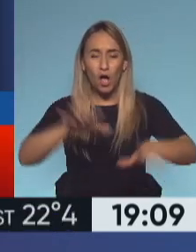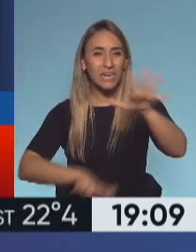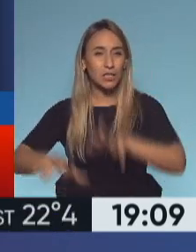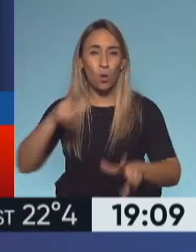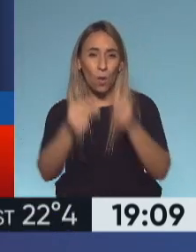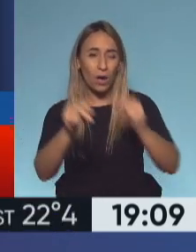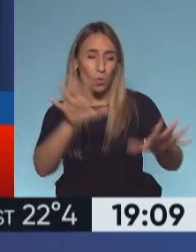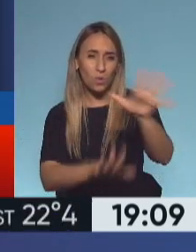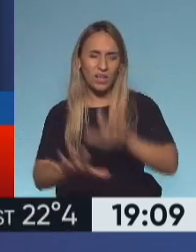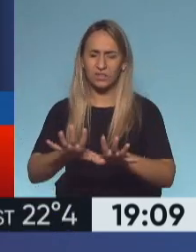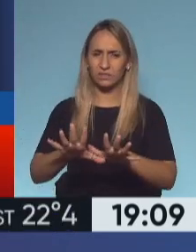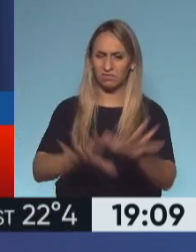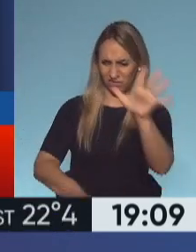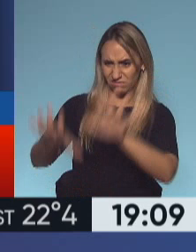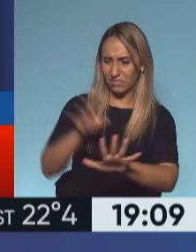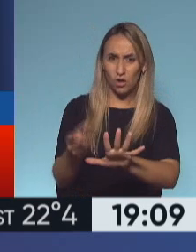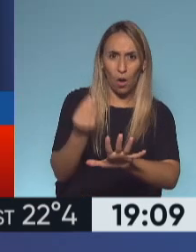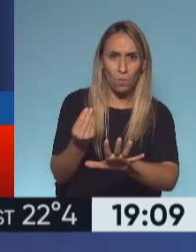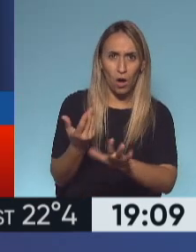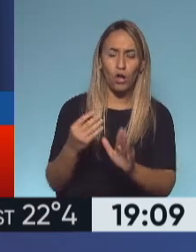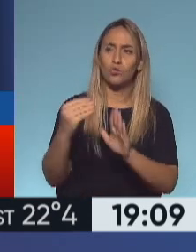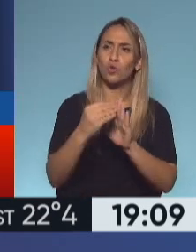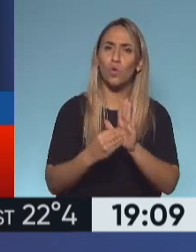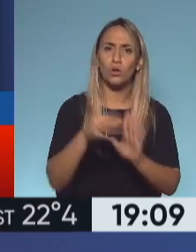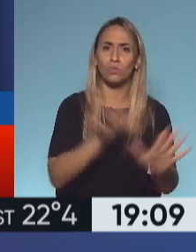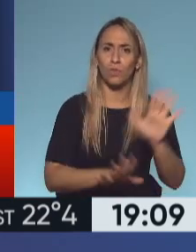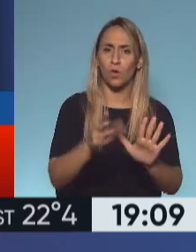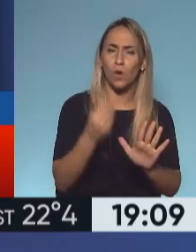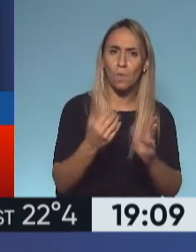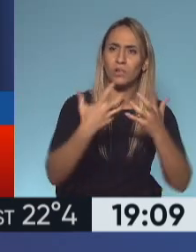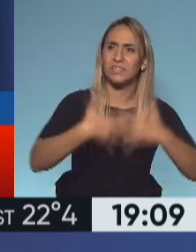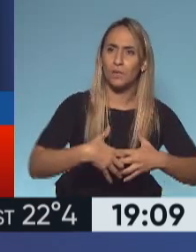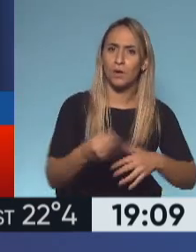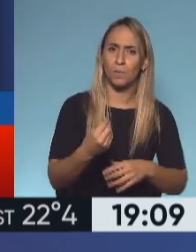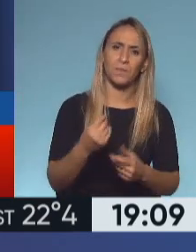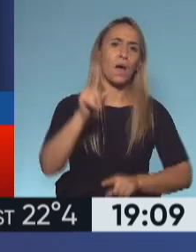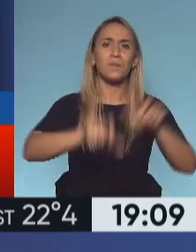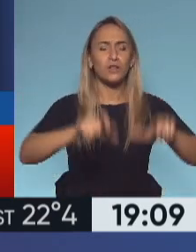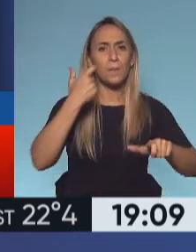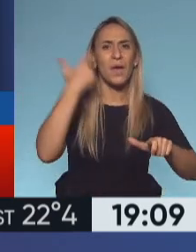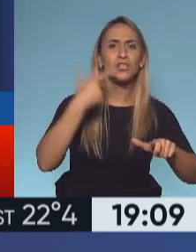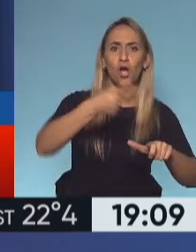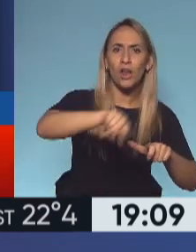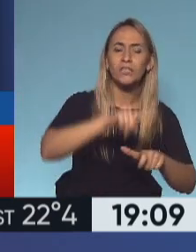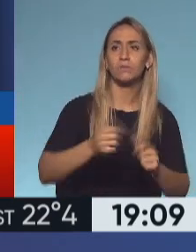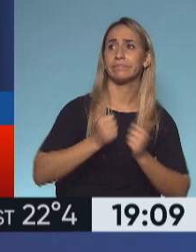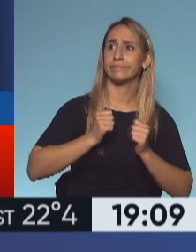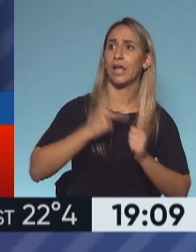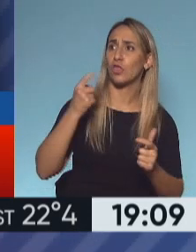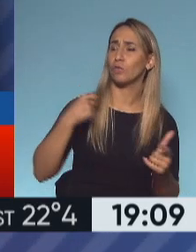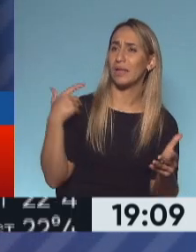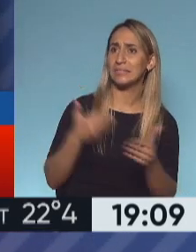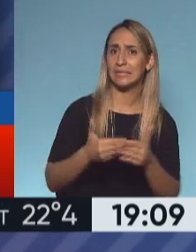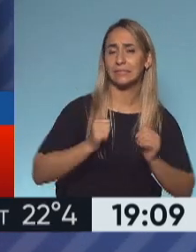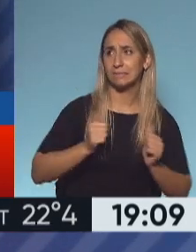las prioridades? ¿Cómo distribuyen turnos y vacunas? ¿Por qué hay personas mayores que esperan hace 2 meses y otros se vacunan en 48 horas?